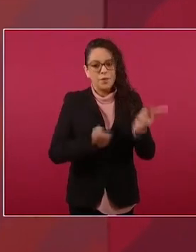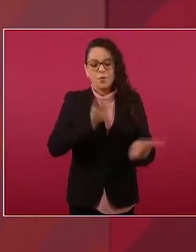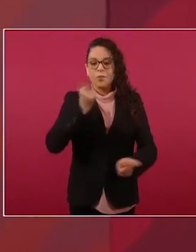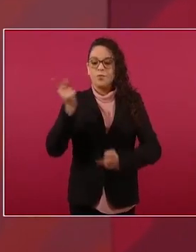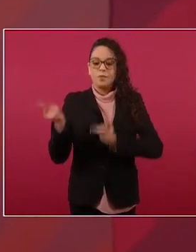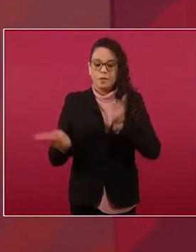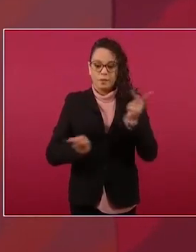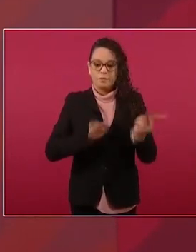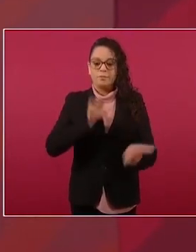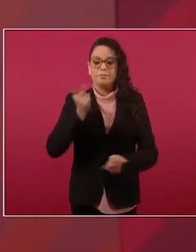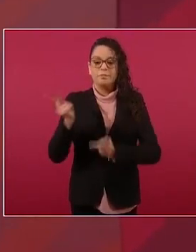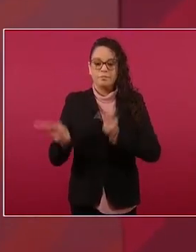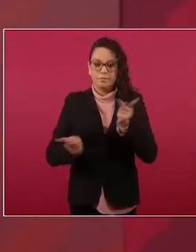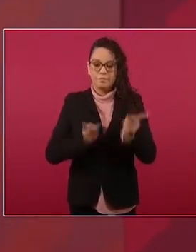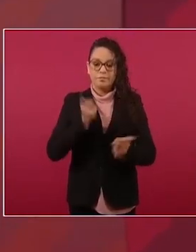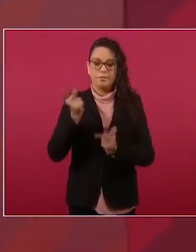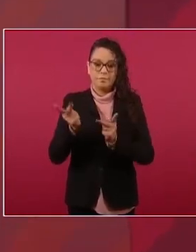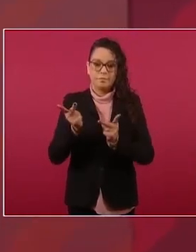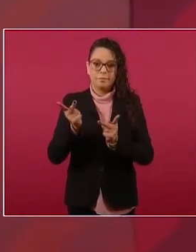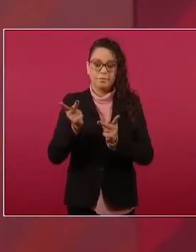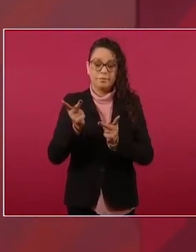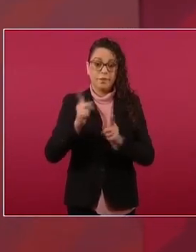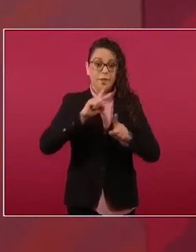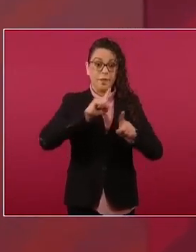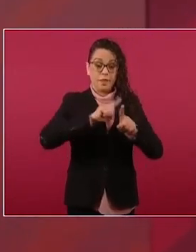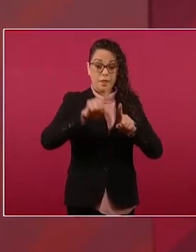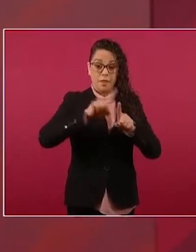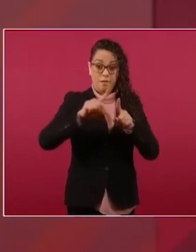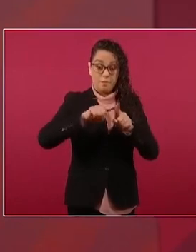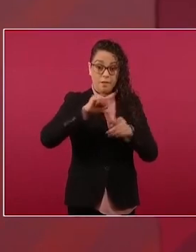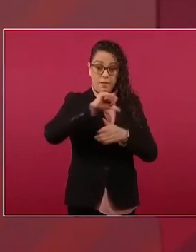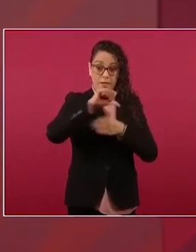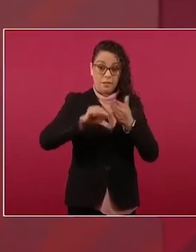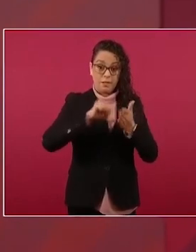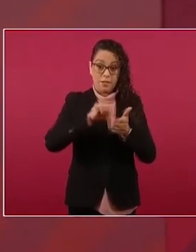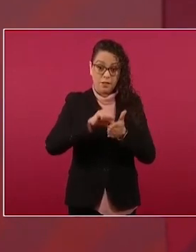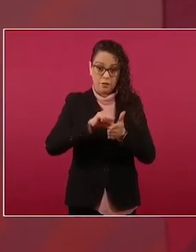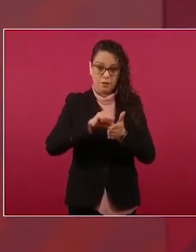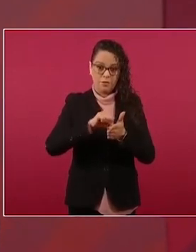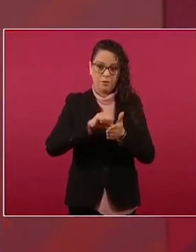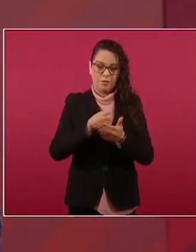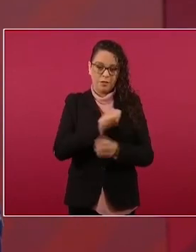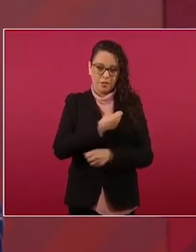Se va a todos los centros de salud, a todos los hospitales.